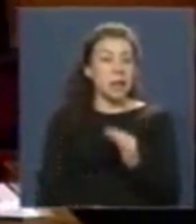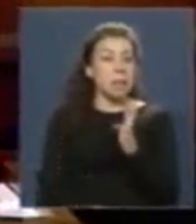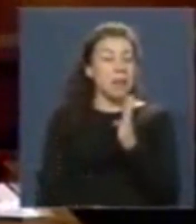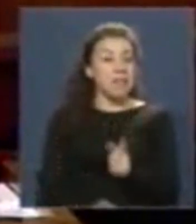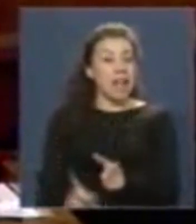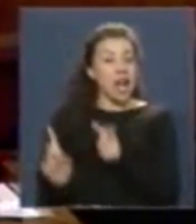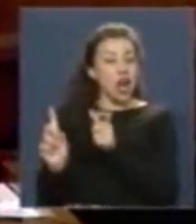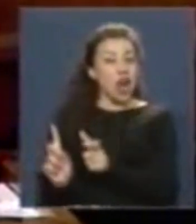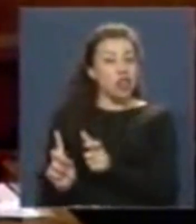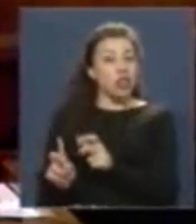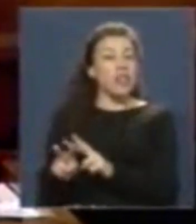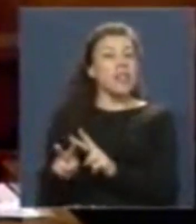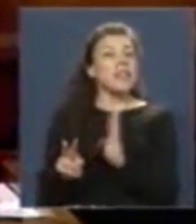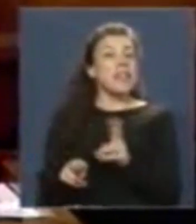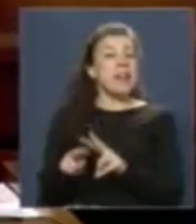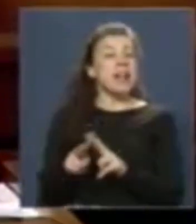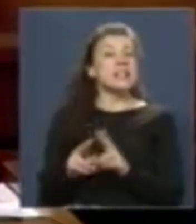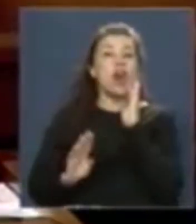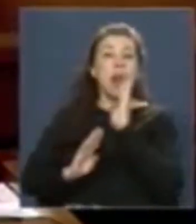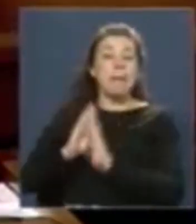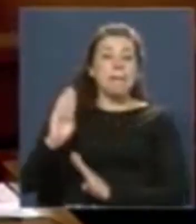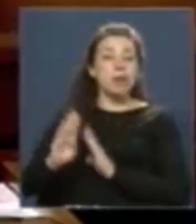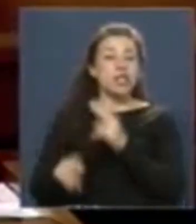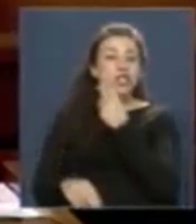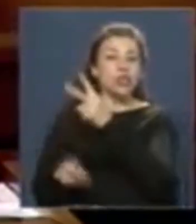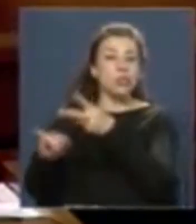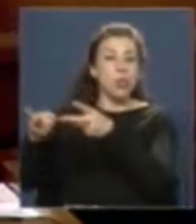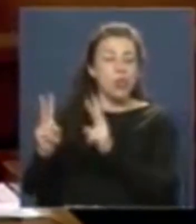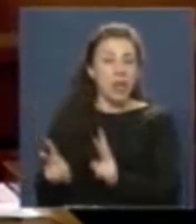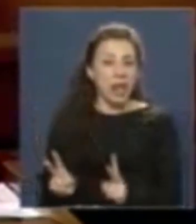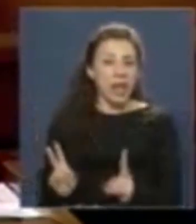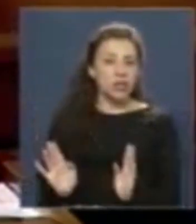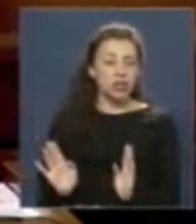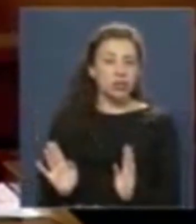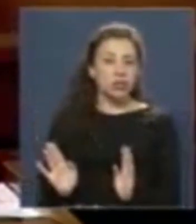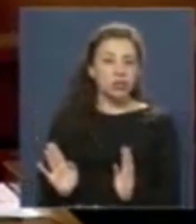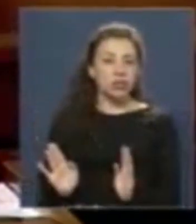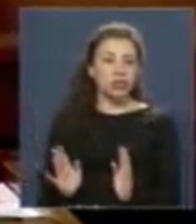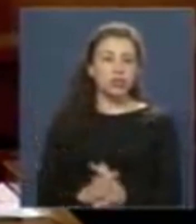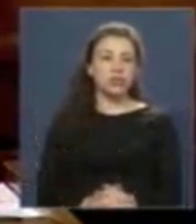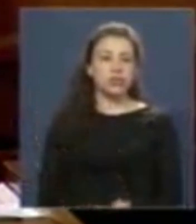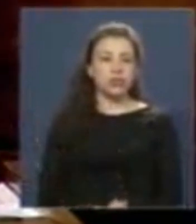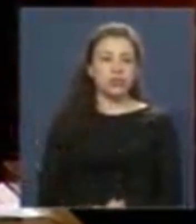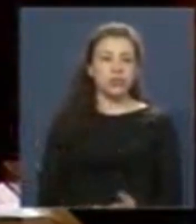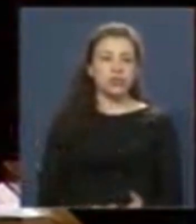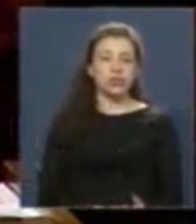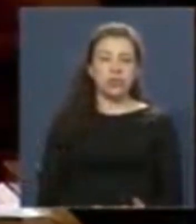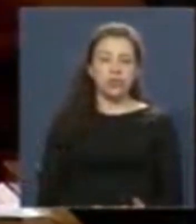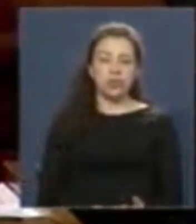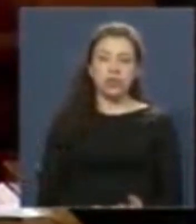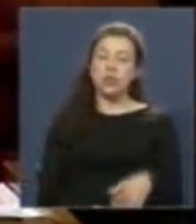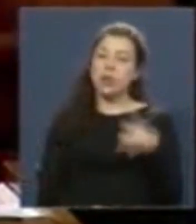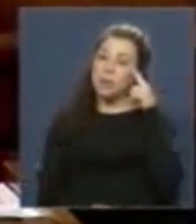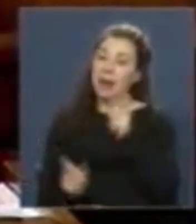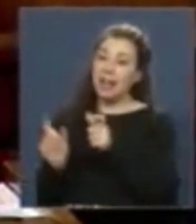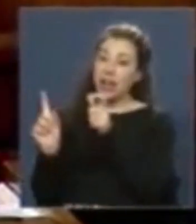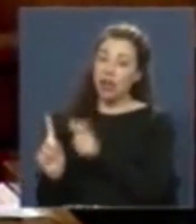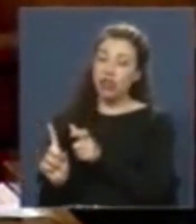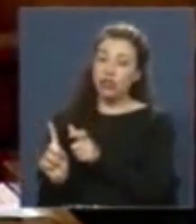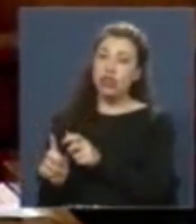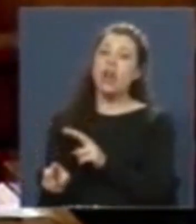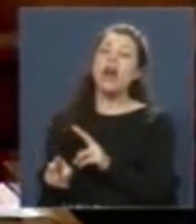se ejerza con el debido resguardo de sus derechos naturalmente y con las miras a que este control sea